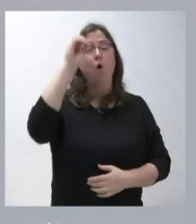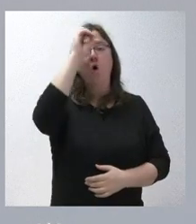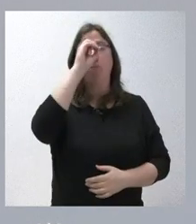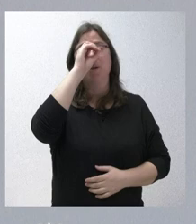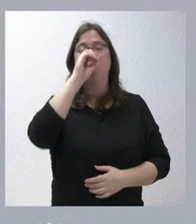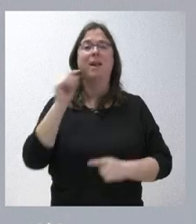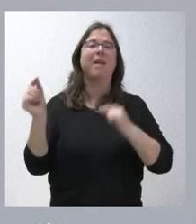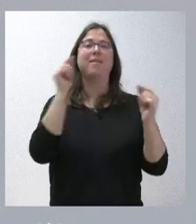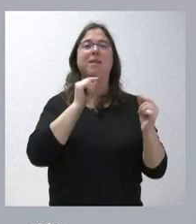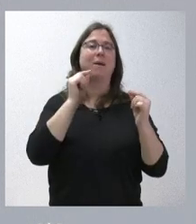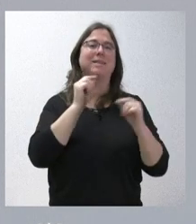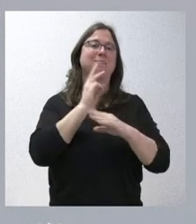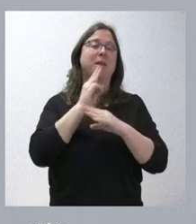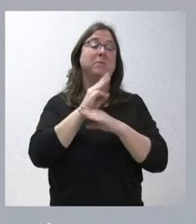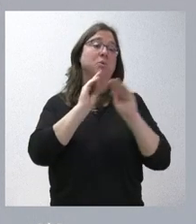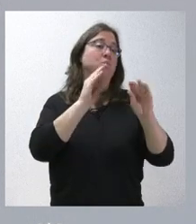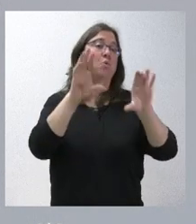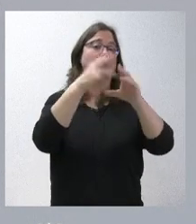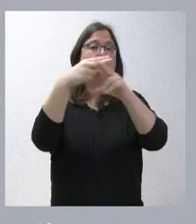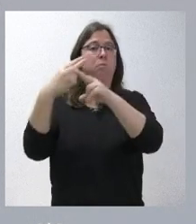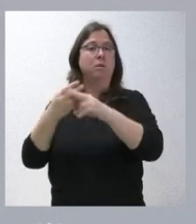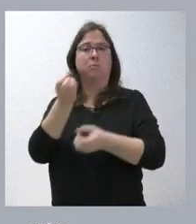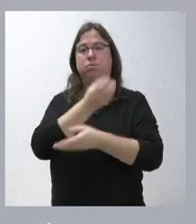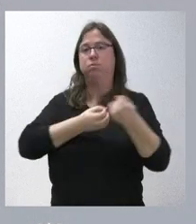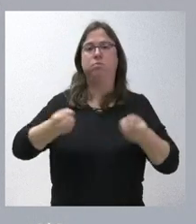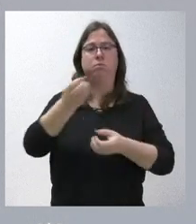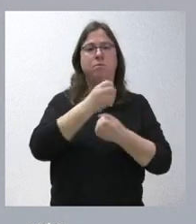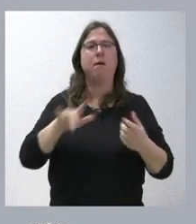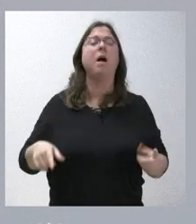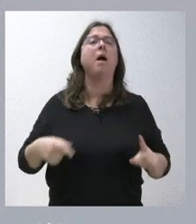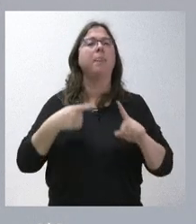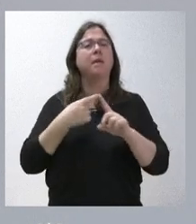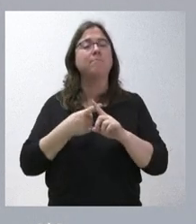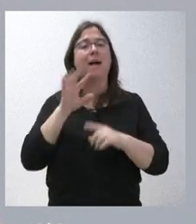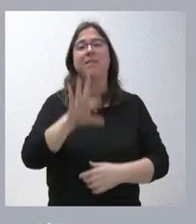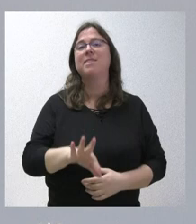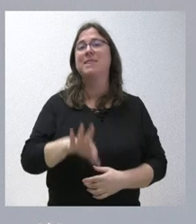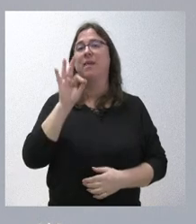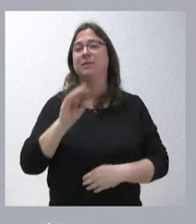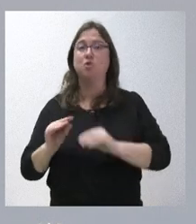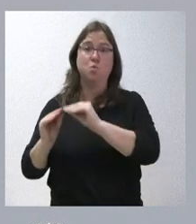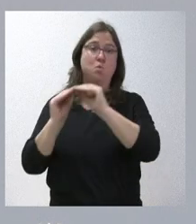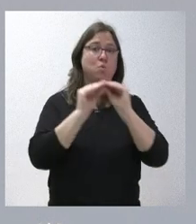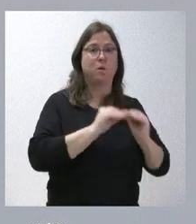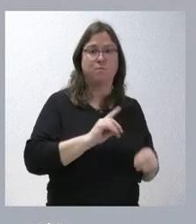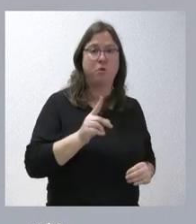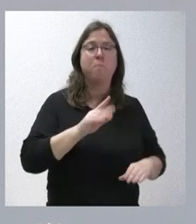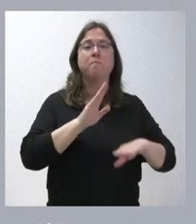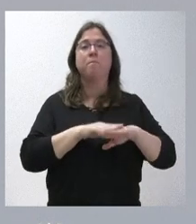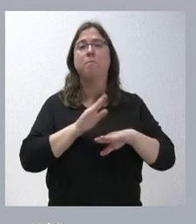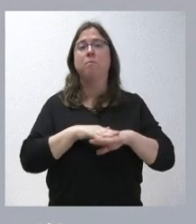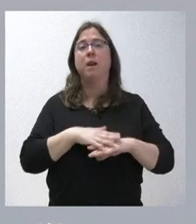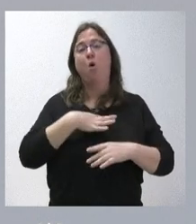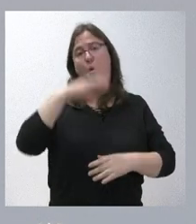parlamentarios son las de los grupos políticos que se manifestaron hubo además una decisión muy unánime en torno a esta